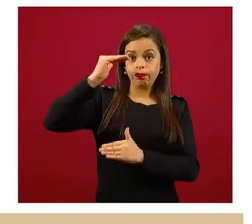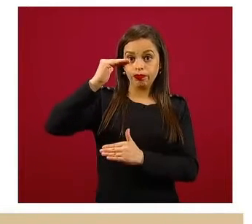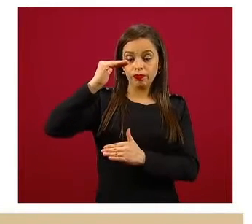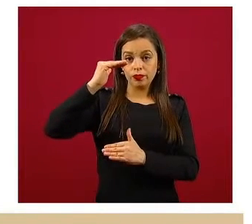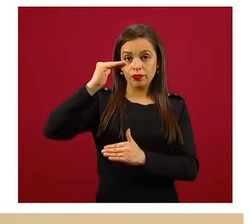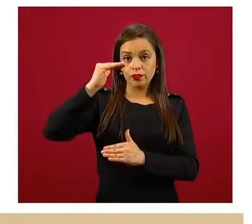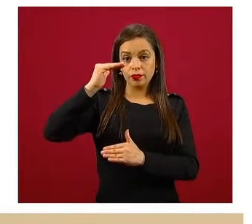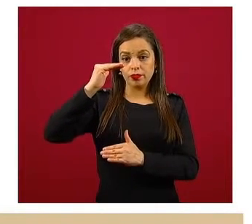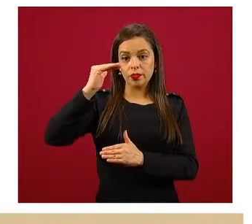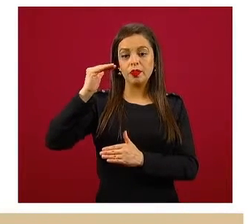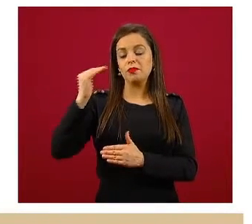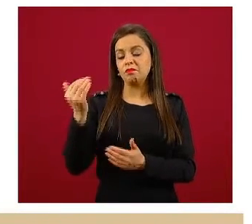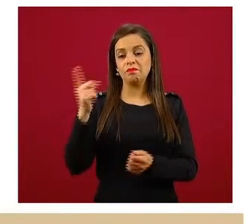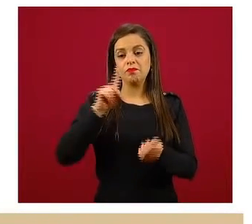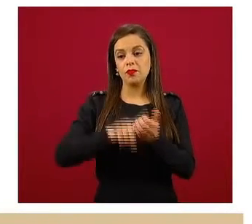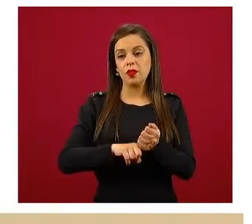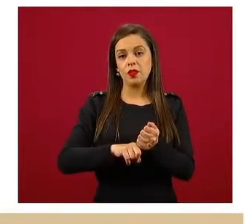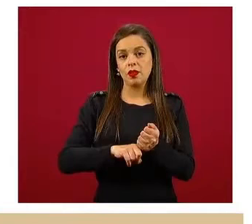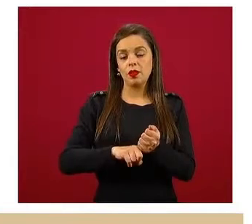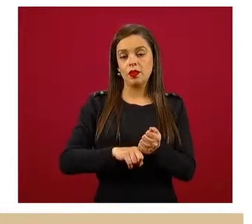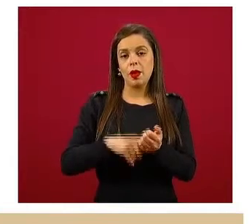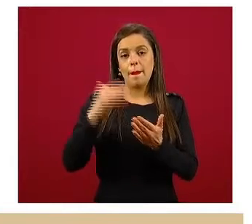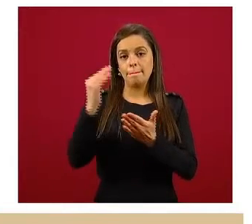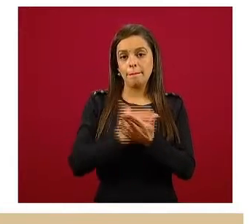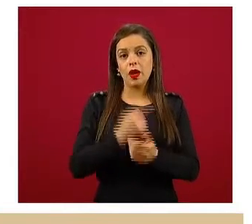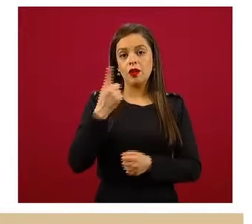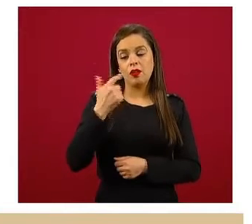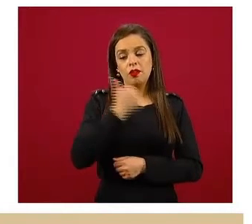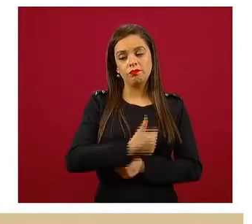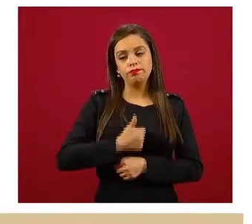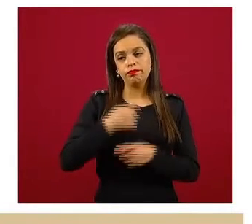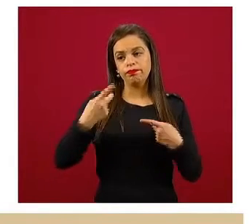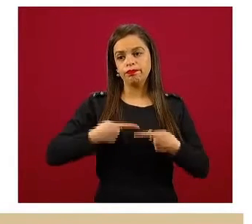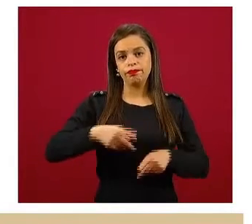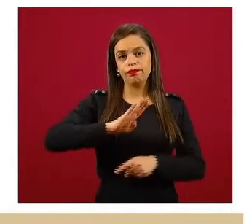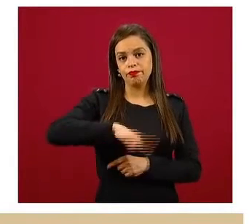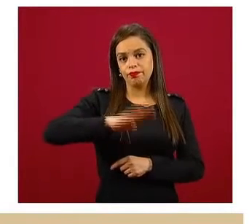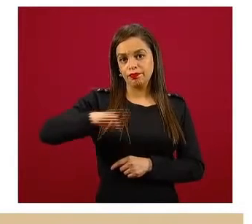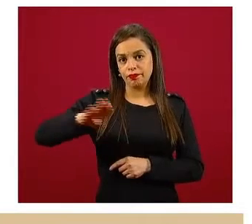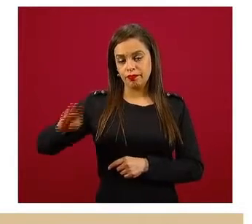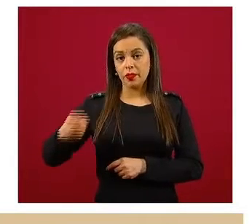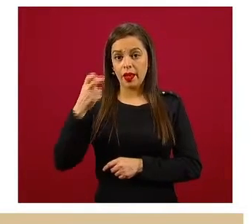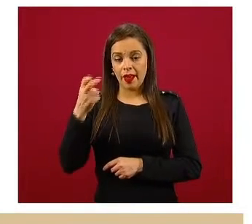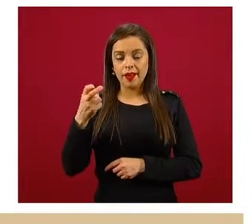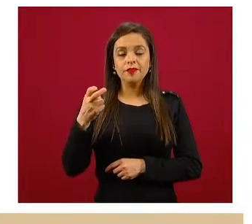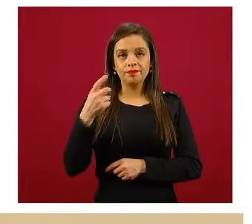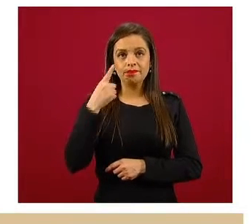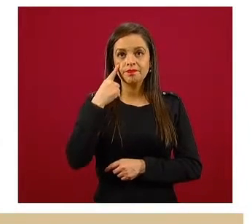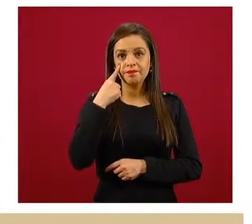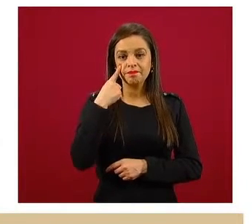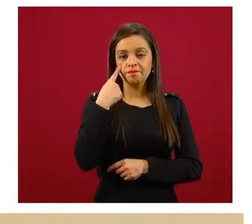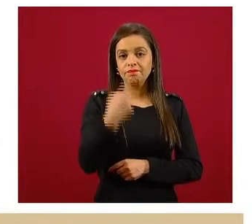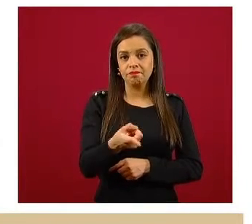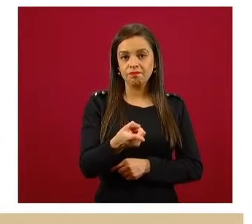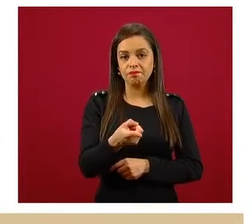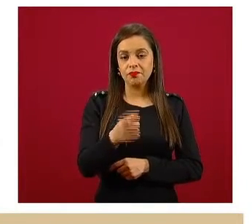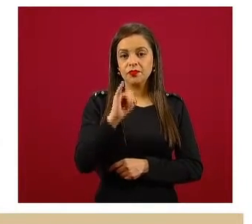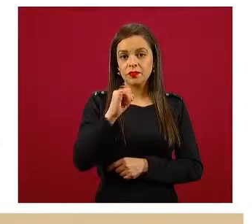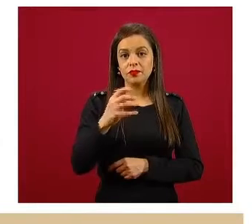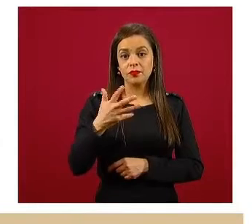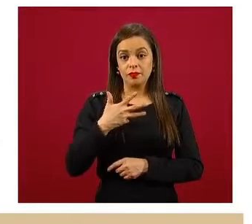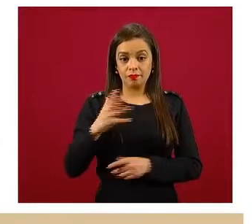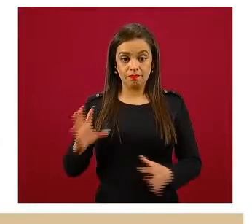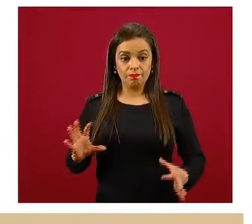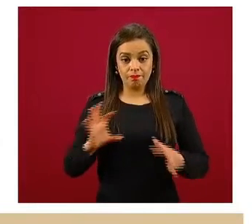que lamentablemente fallecen, lo cual confirma en su momento que existe alguna asociación